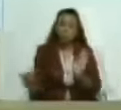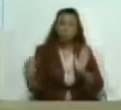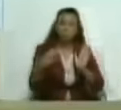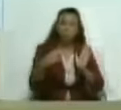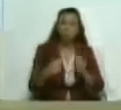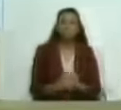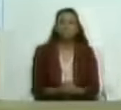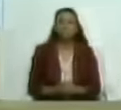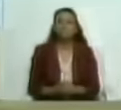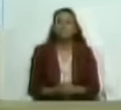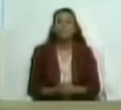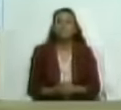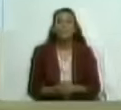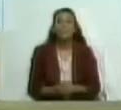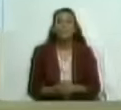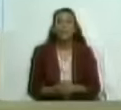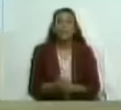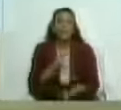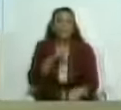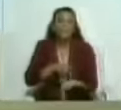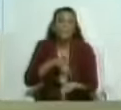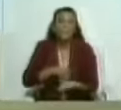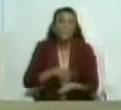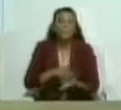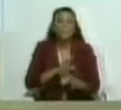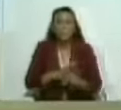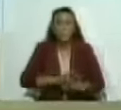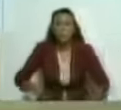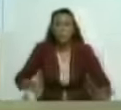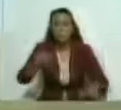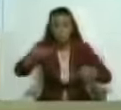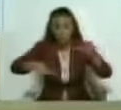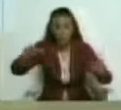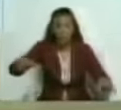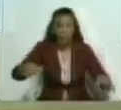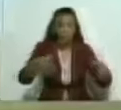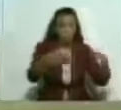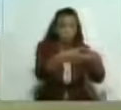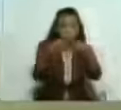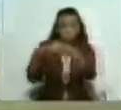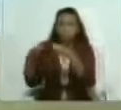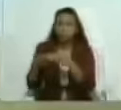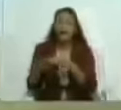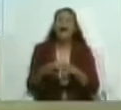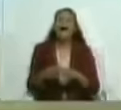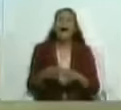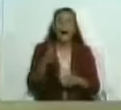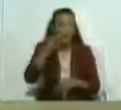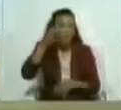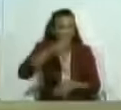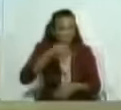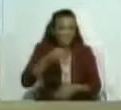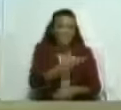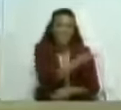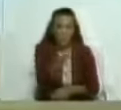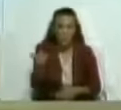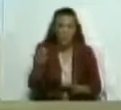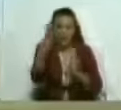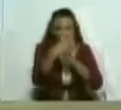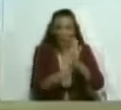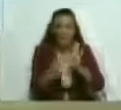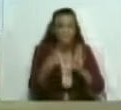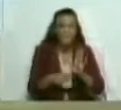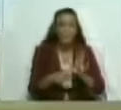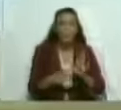Y esta participación de ustedes enriquece, sin lugar a duda,